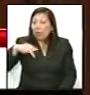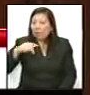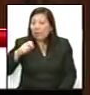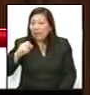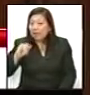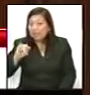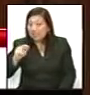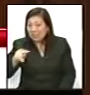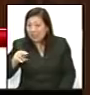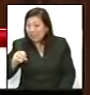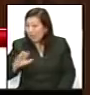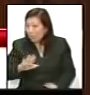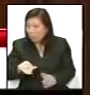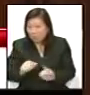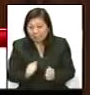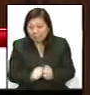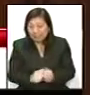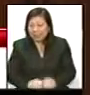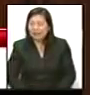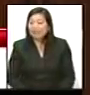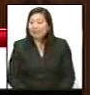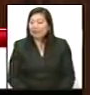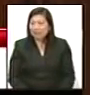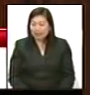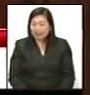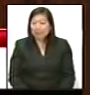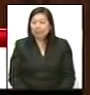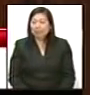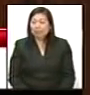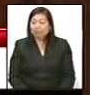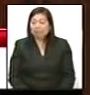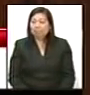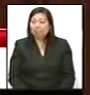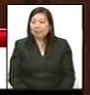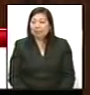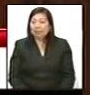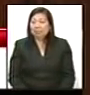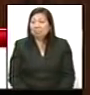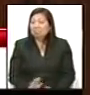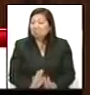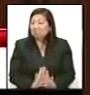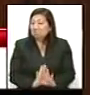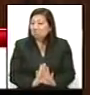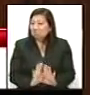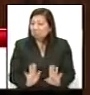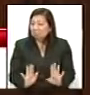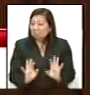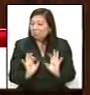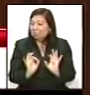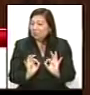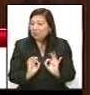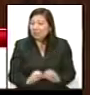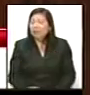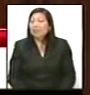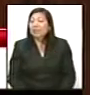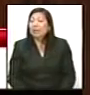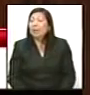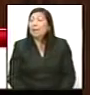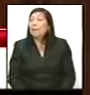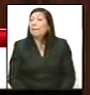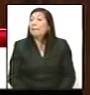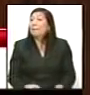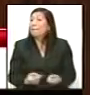ella, a todos nos pareció legítimo y correcto. ¿Correcto? Hasta ahí, perfecto. Pero